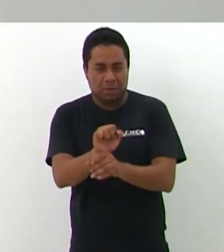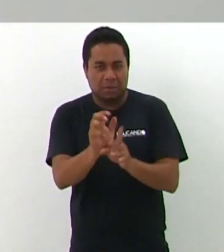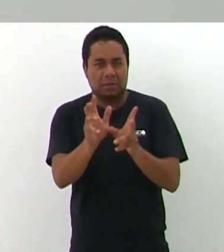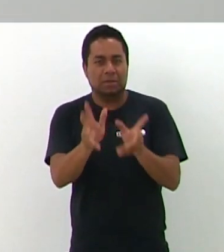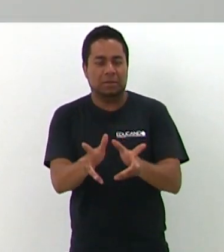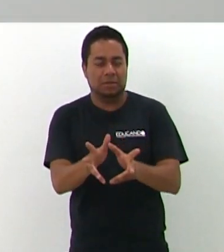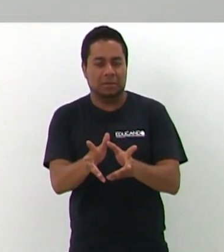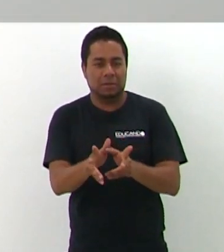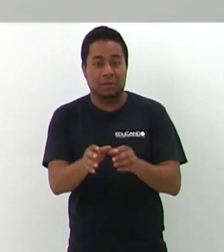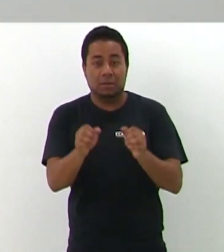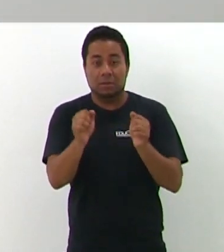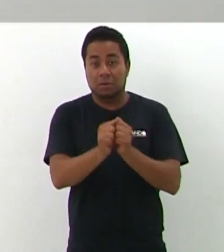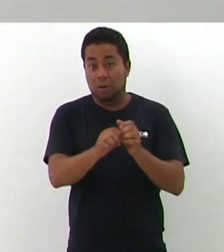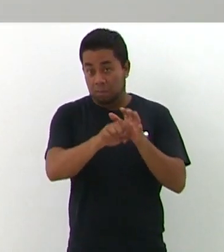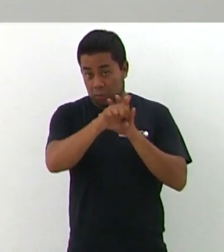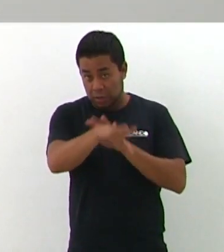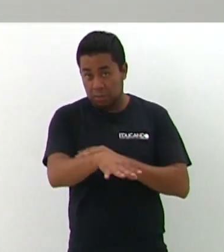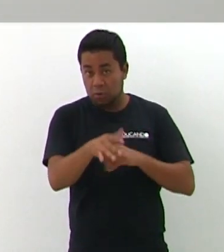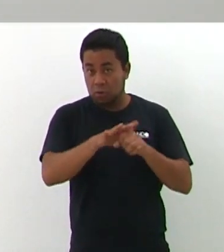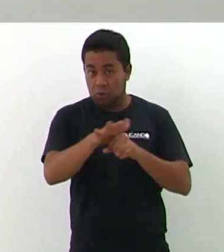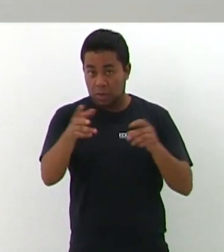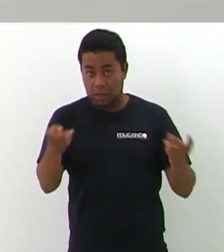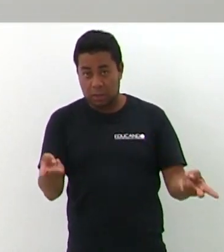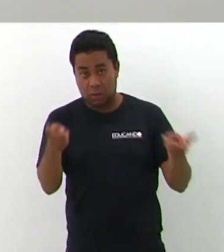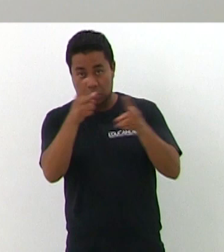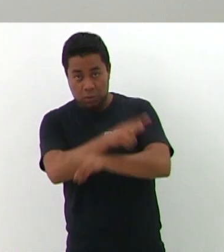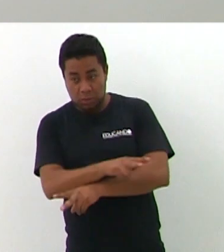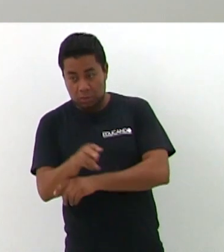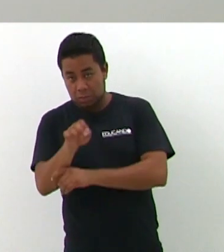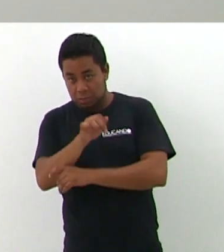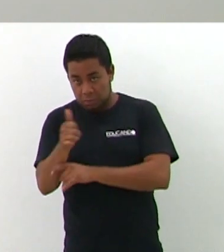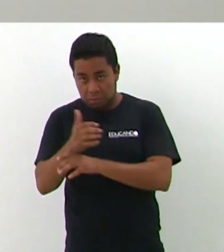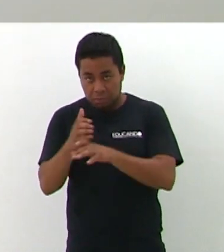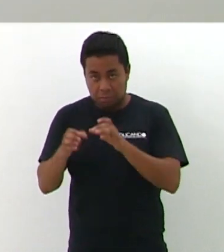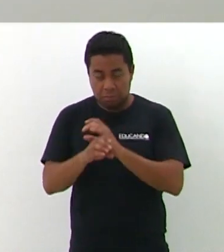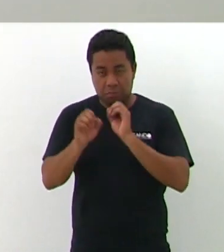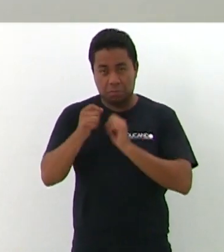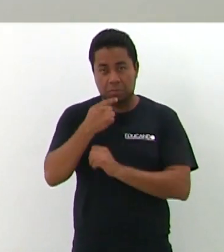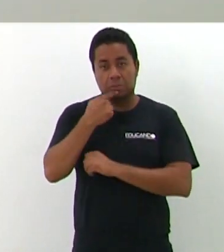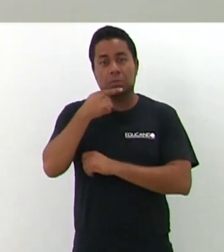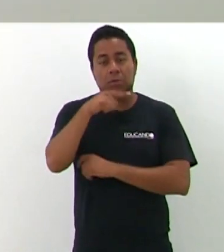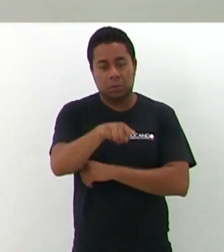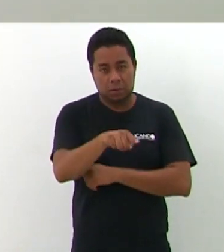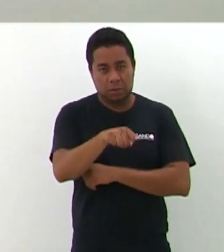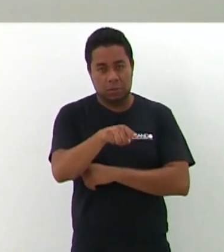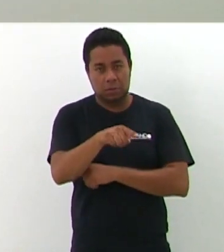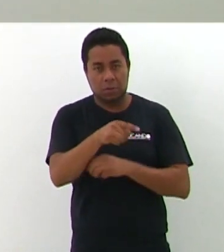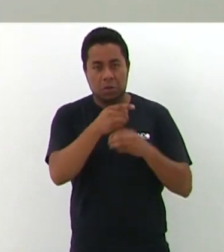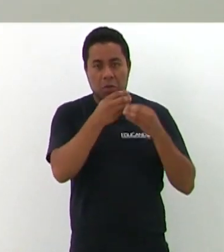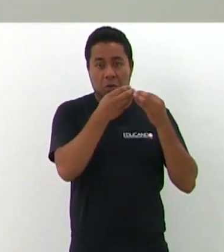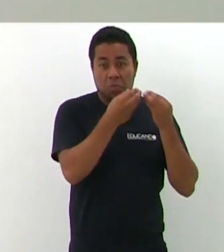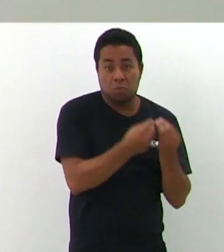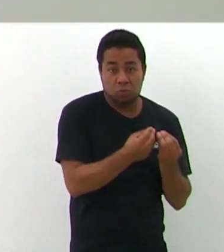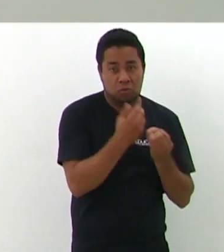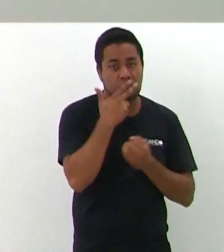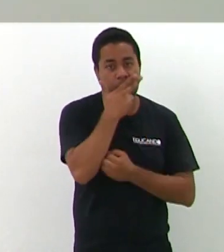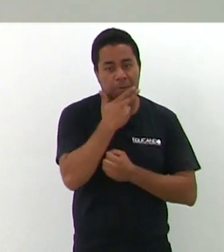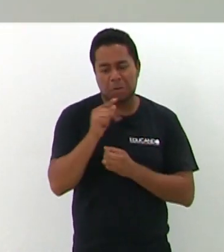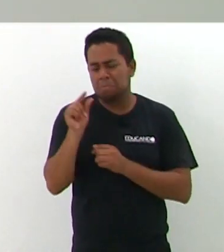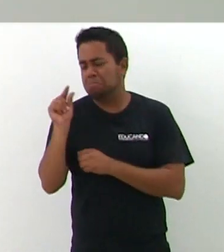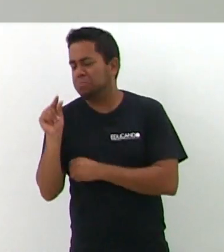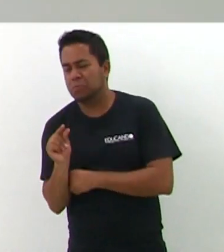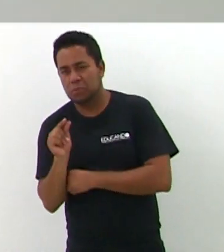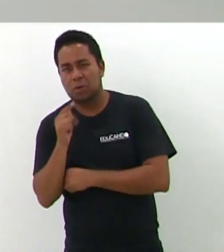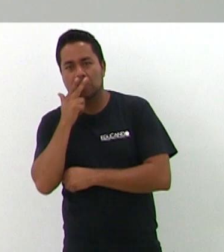tenemos, entre lo que es contrario a otra cosa, como cuando decimos pocos dulces, muchos dulces,